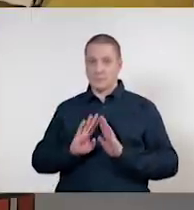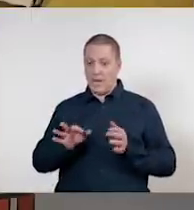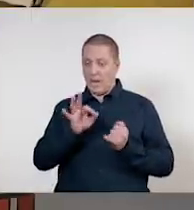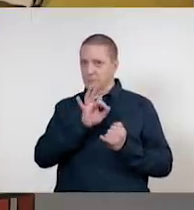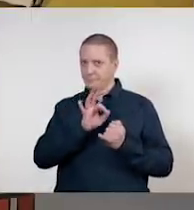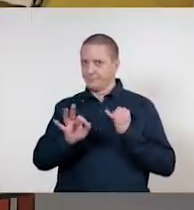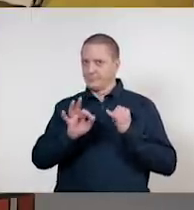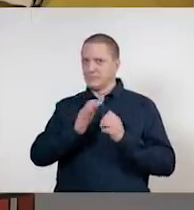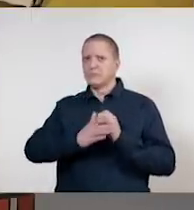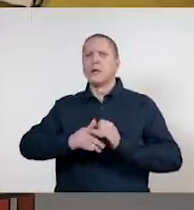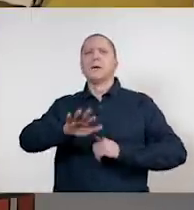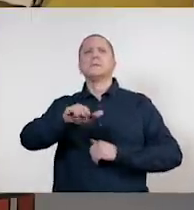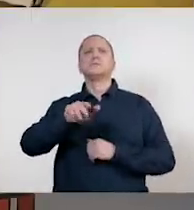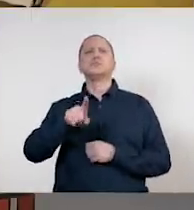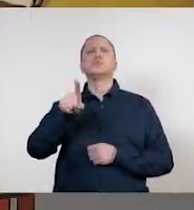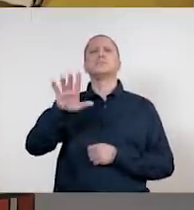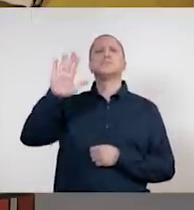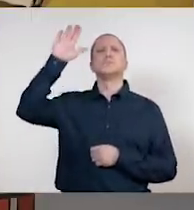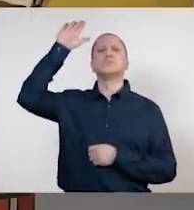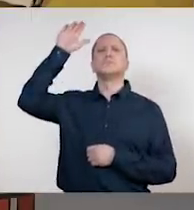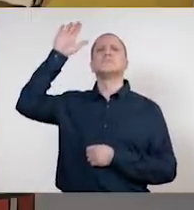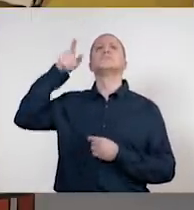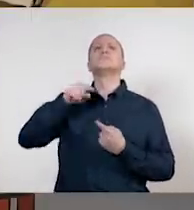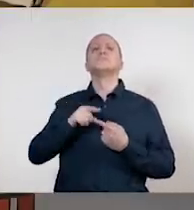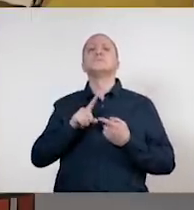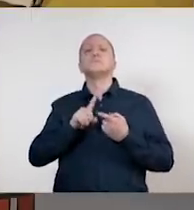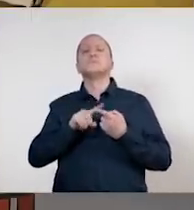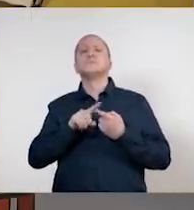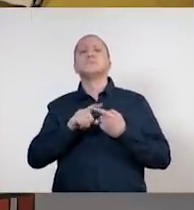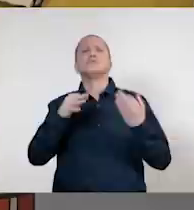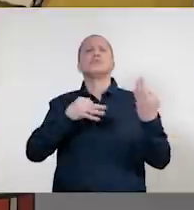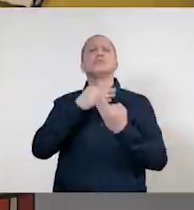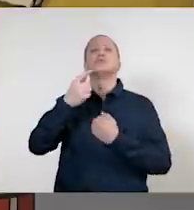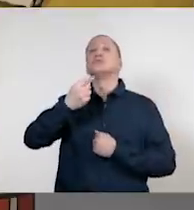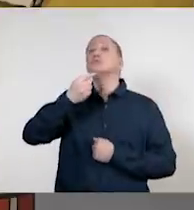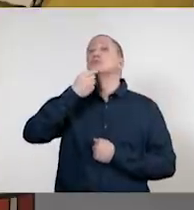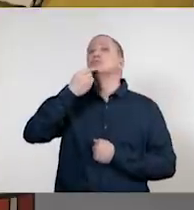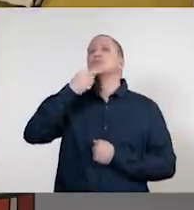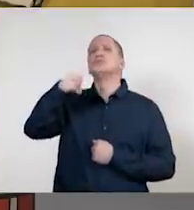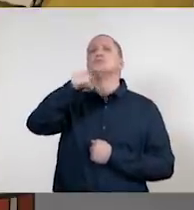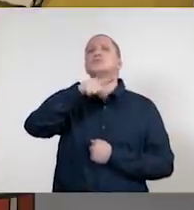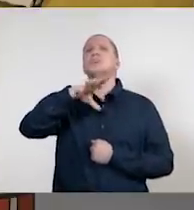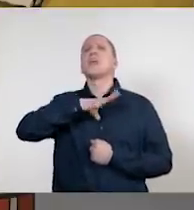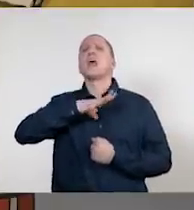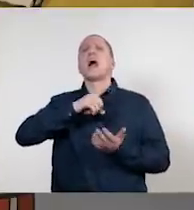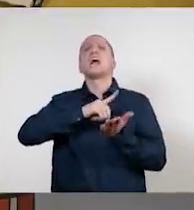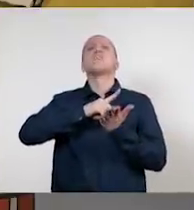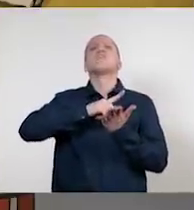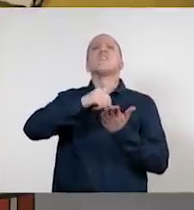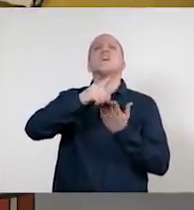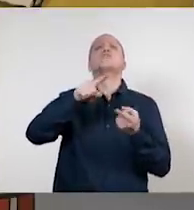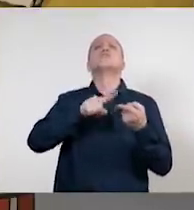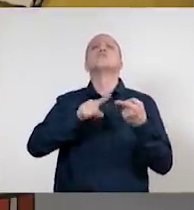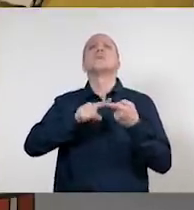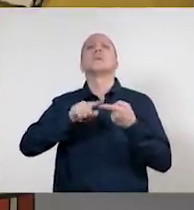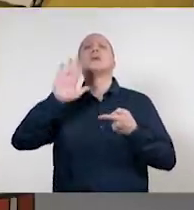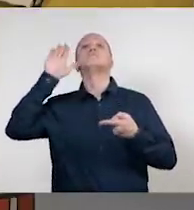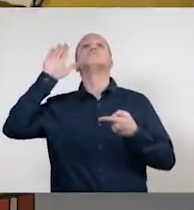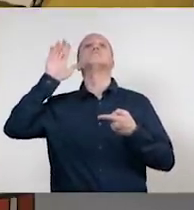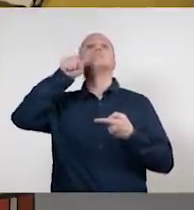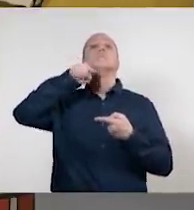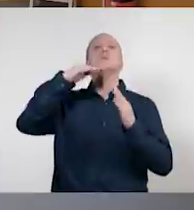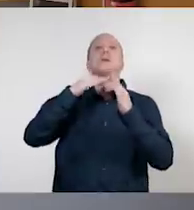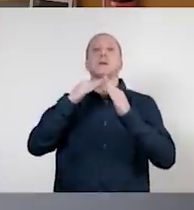Bueno, pues para terminar, quiero que levanten la mano todas y todos los niños que tengan derechos ahí en